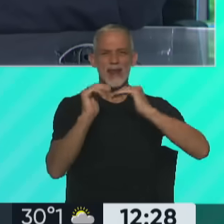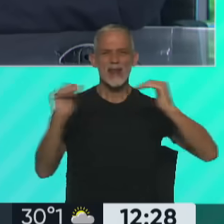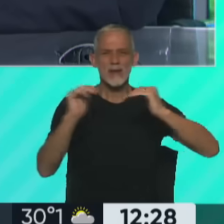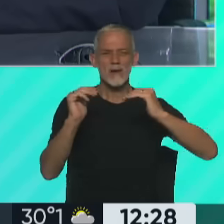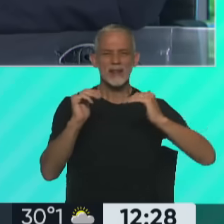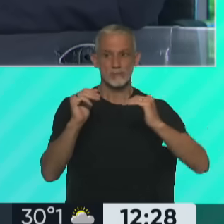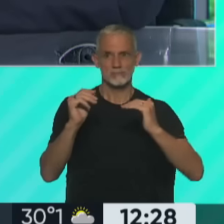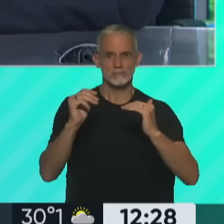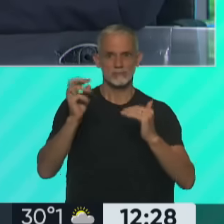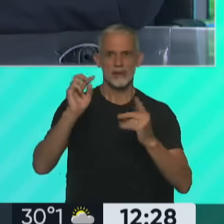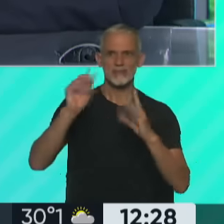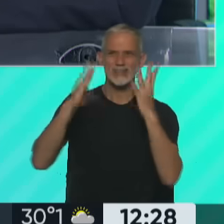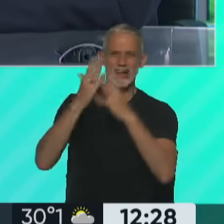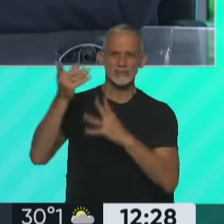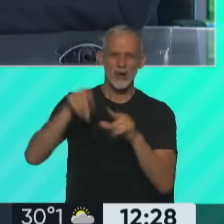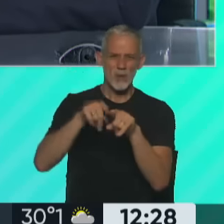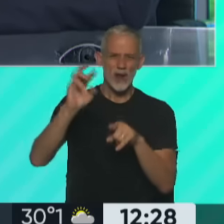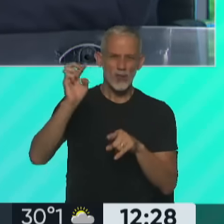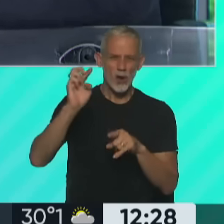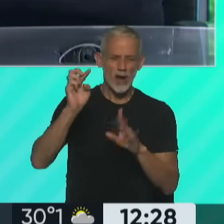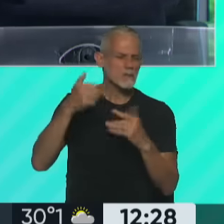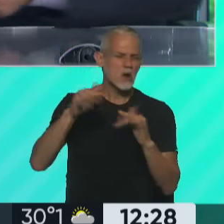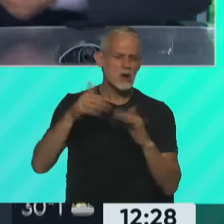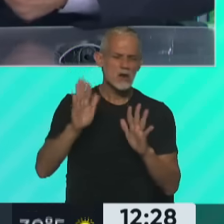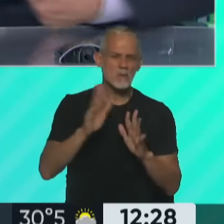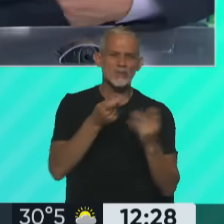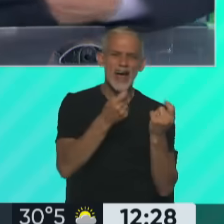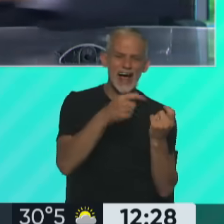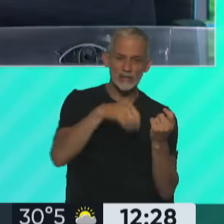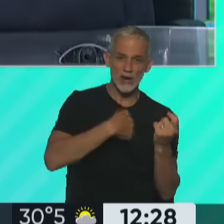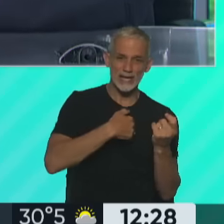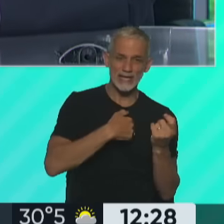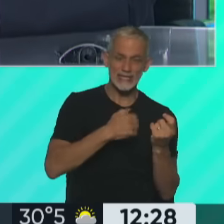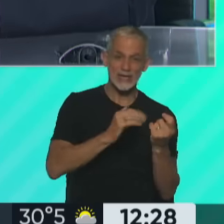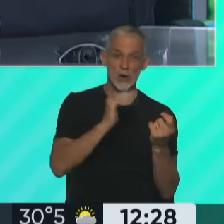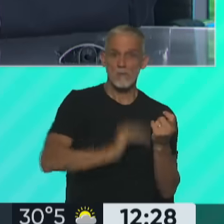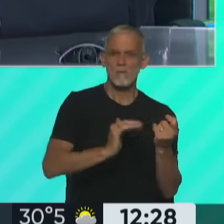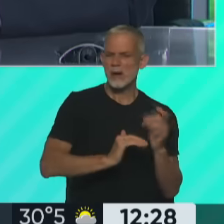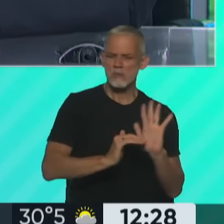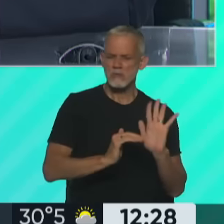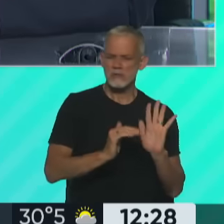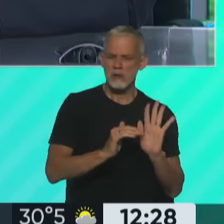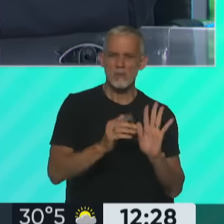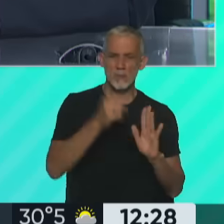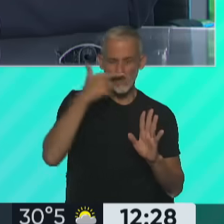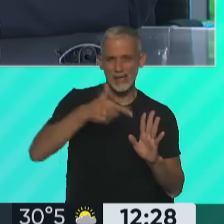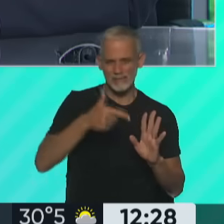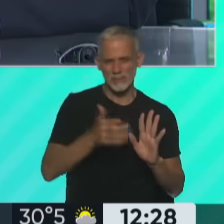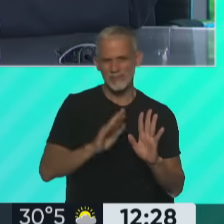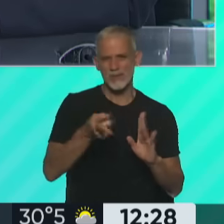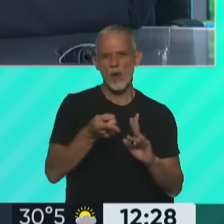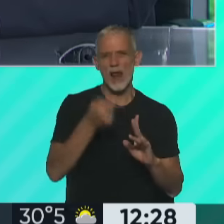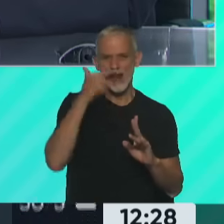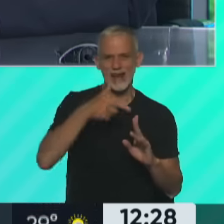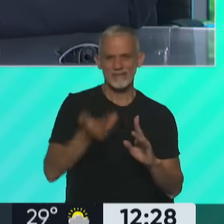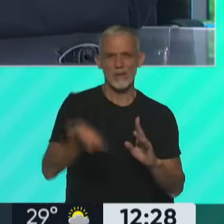de paridad con los precios internacionales. No importa que los costos argentinos sean mucho más bajos que esos, porque son mucho más bajos. Sí. Por